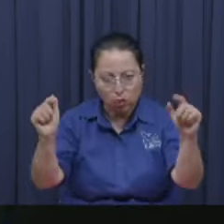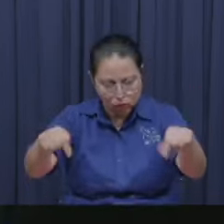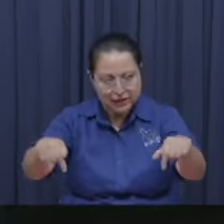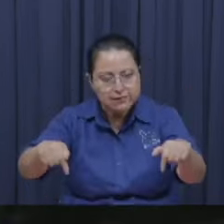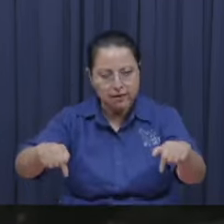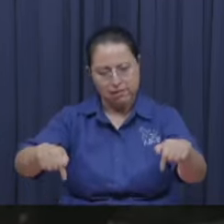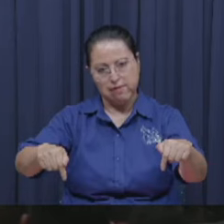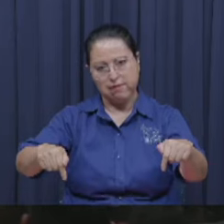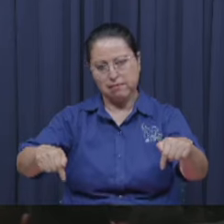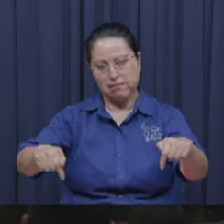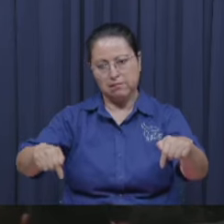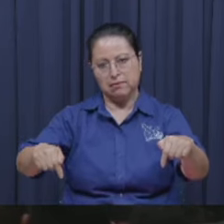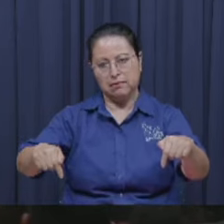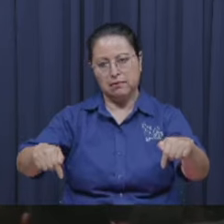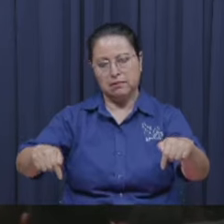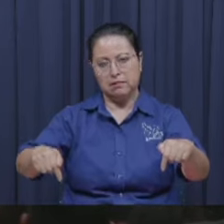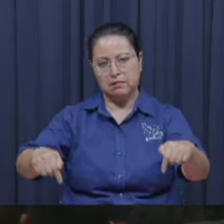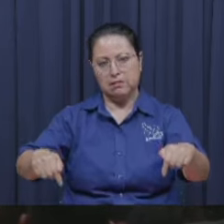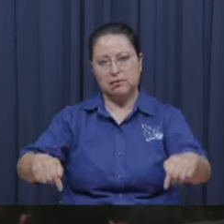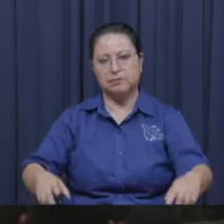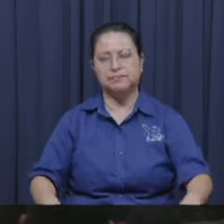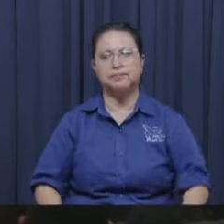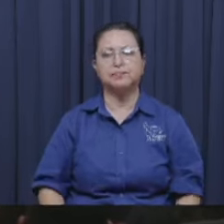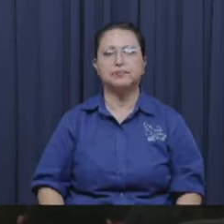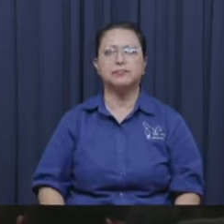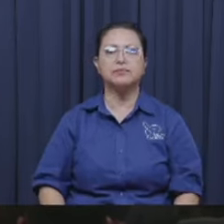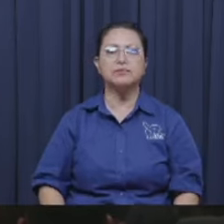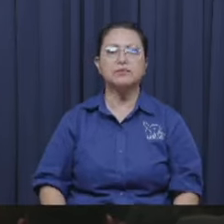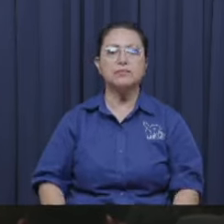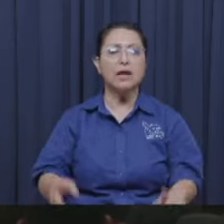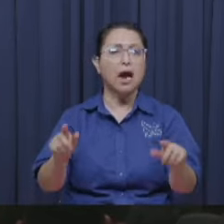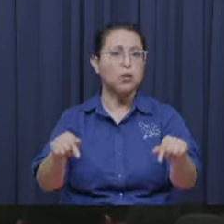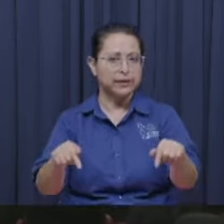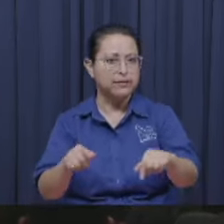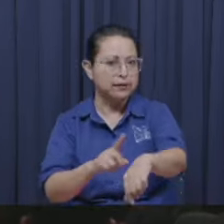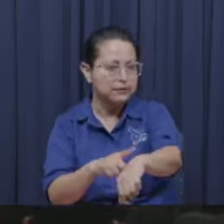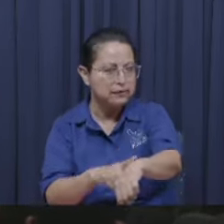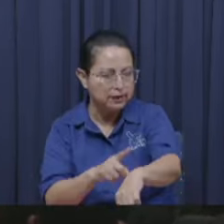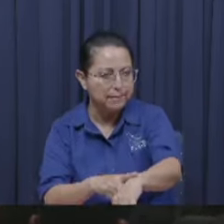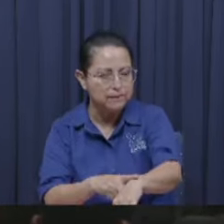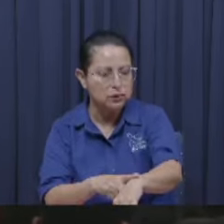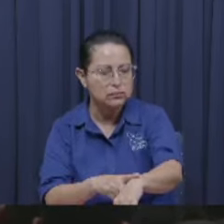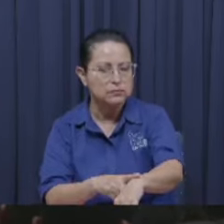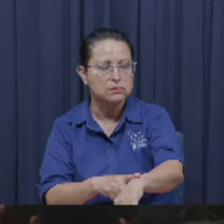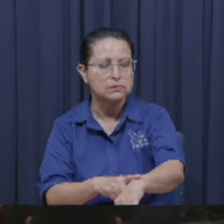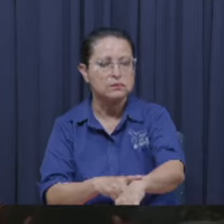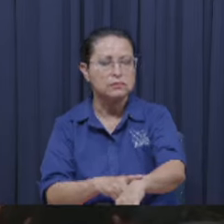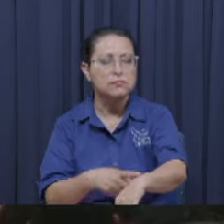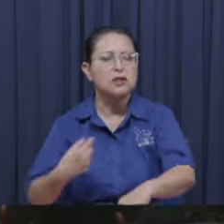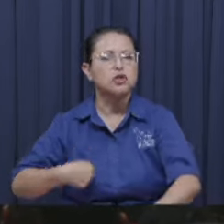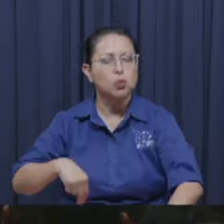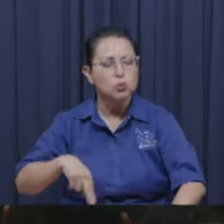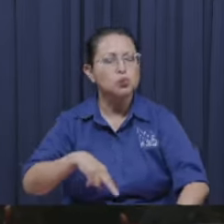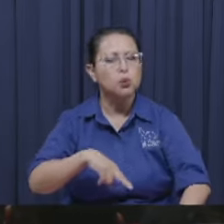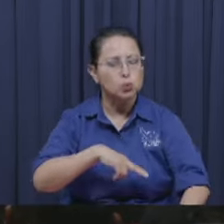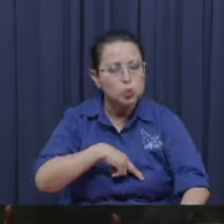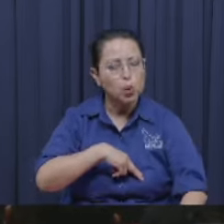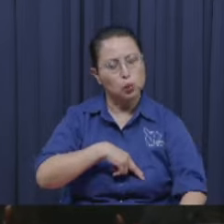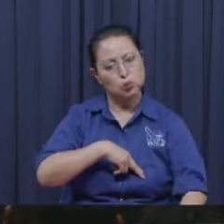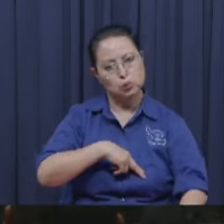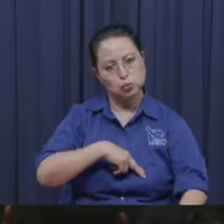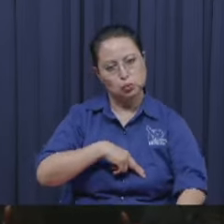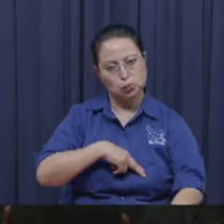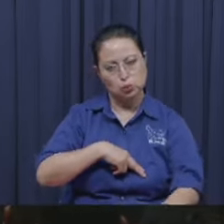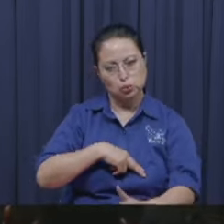Miren, nosotros tenemos la bendición que en este momento vivimos bien alejados de